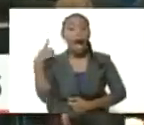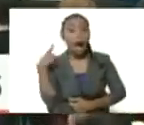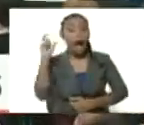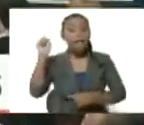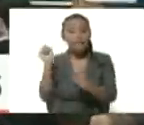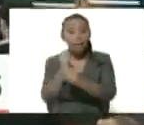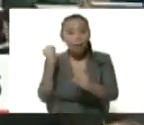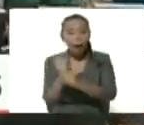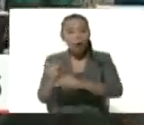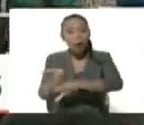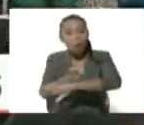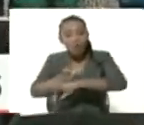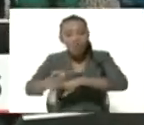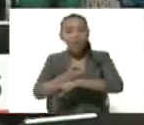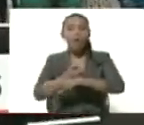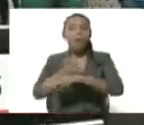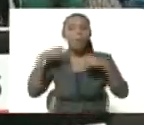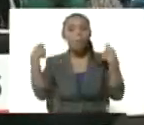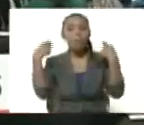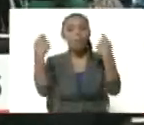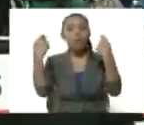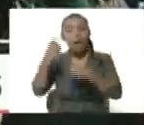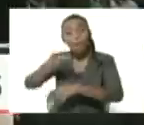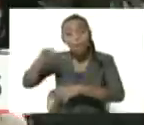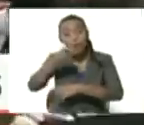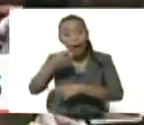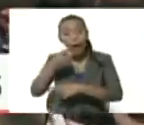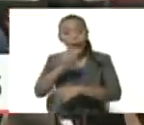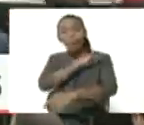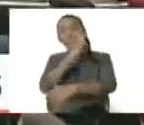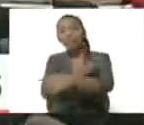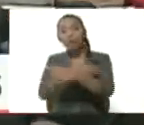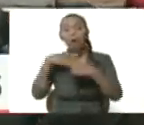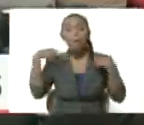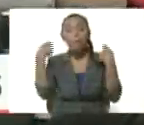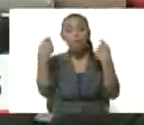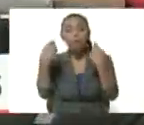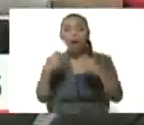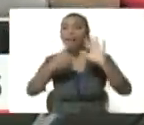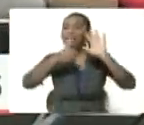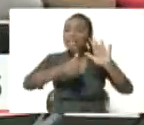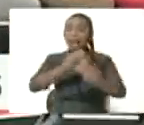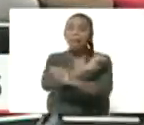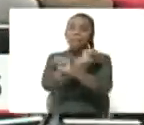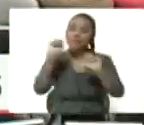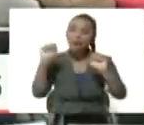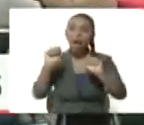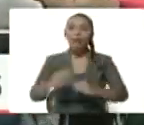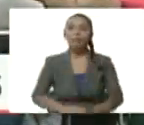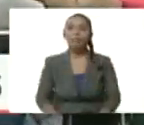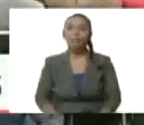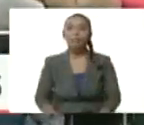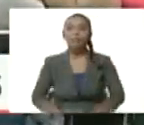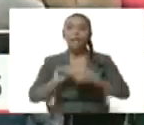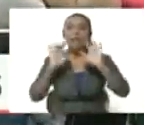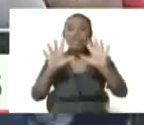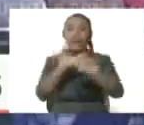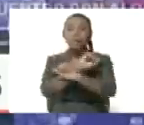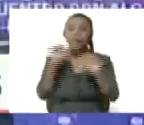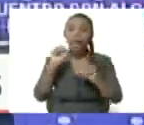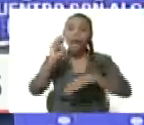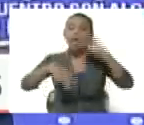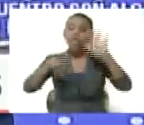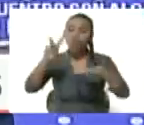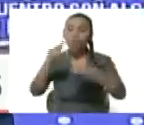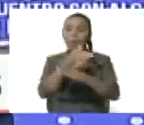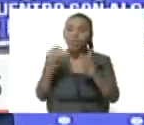poder popular. Hay que buscar al poder popular todos los días, a las 6 de la mañana, a las 10 de la mañana, a las 12 del